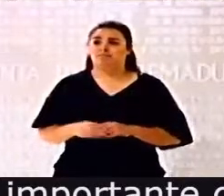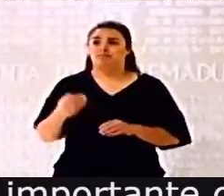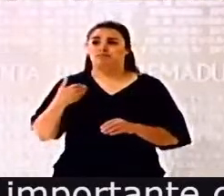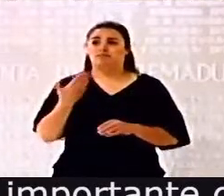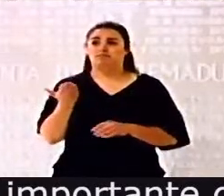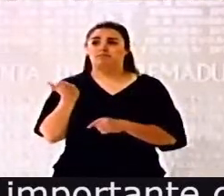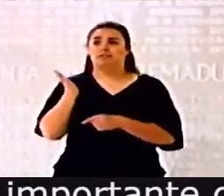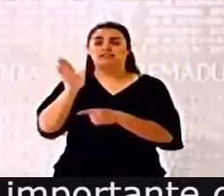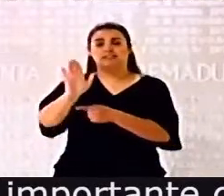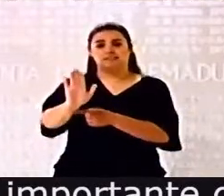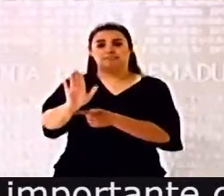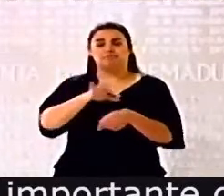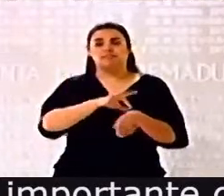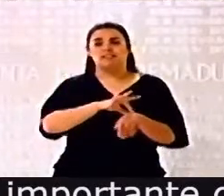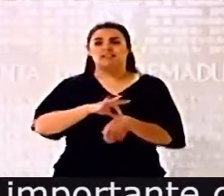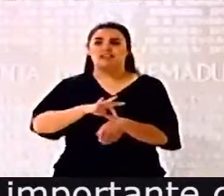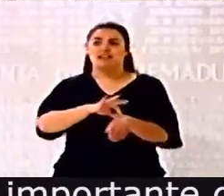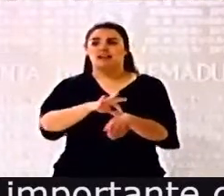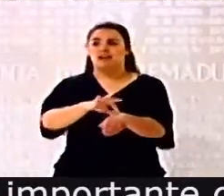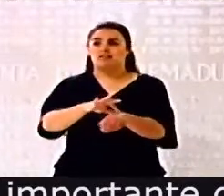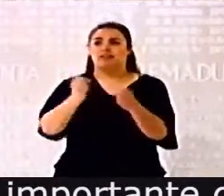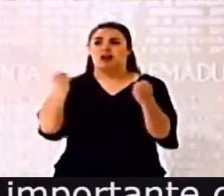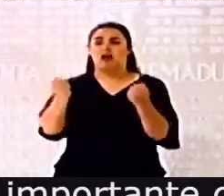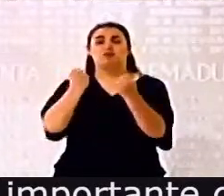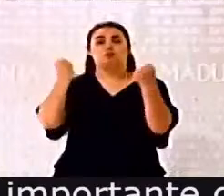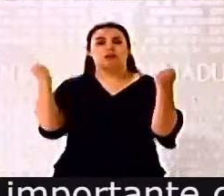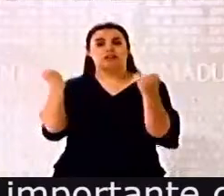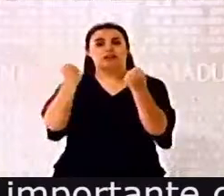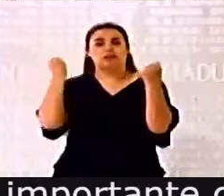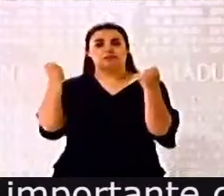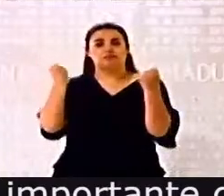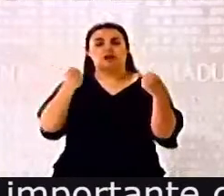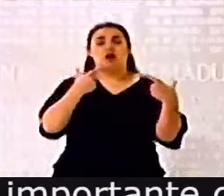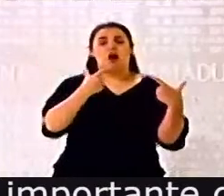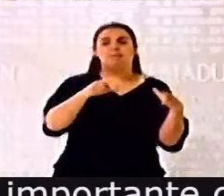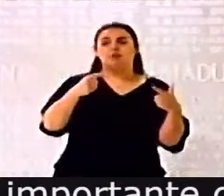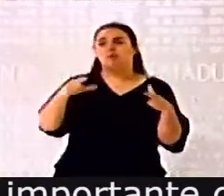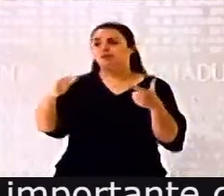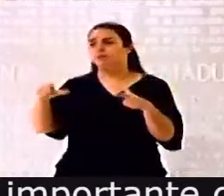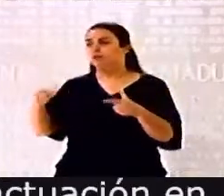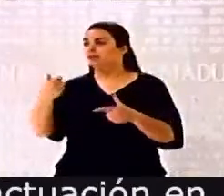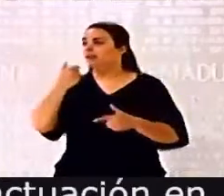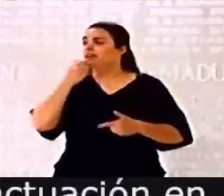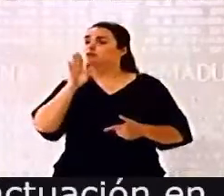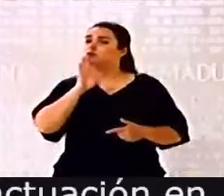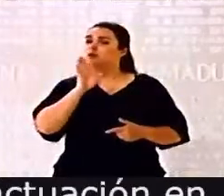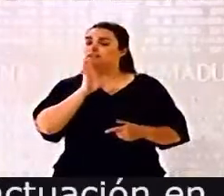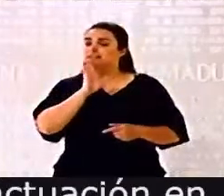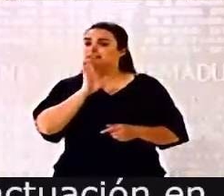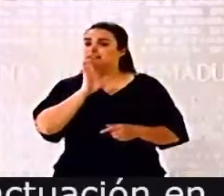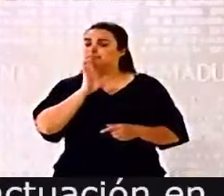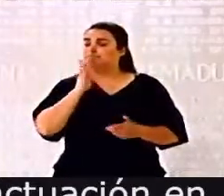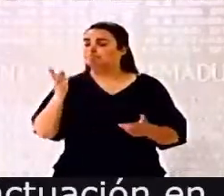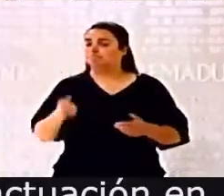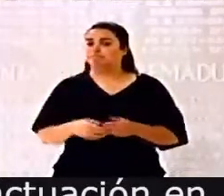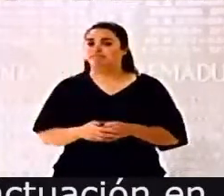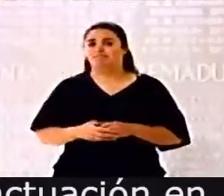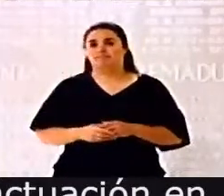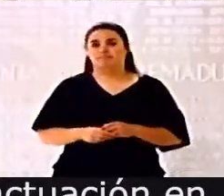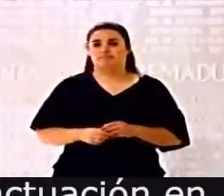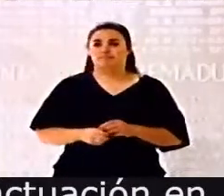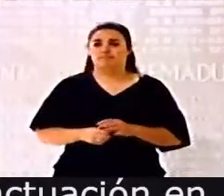presentarles las guías de actuación en diferentes ámbitos, como les comentaba al principio.